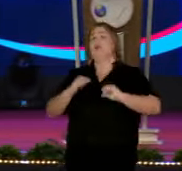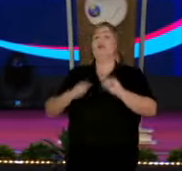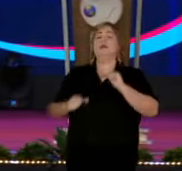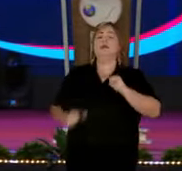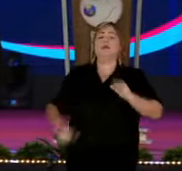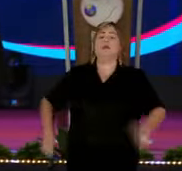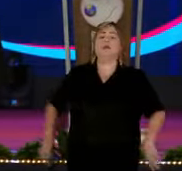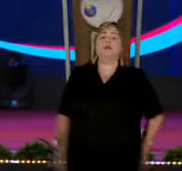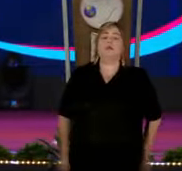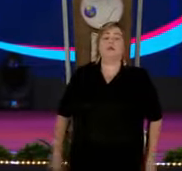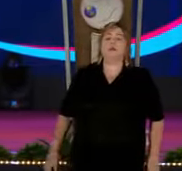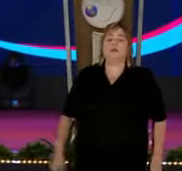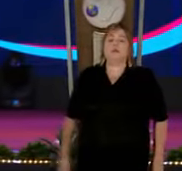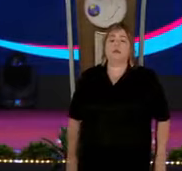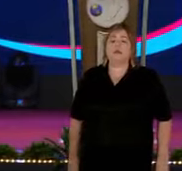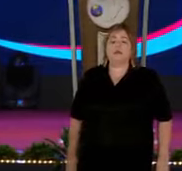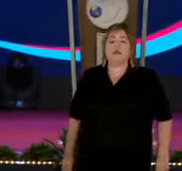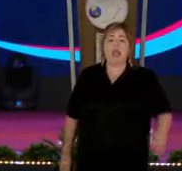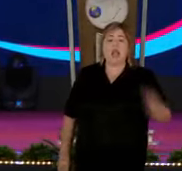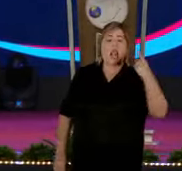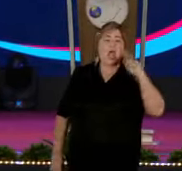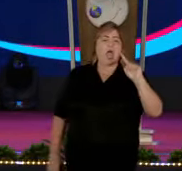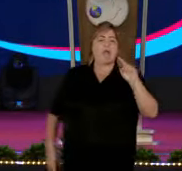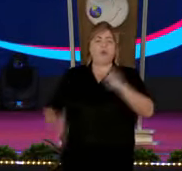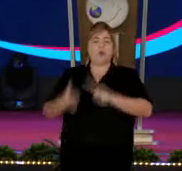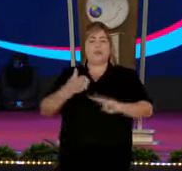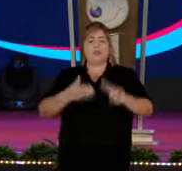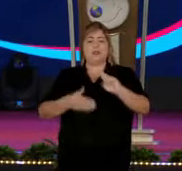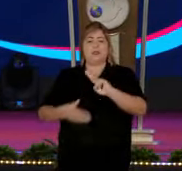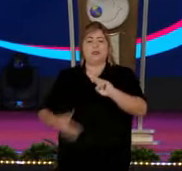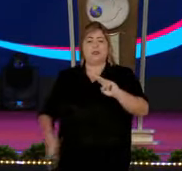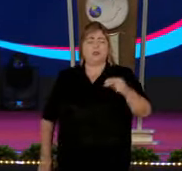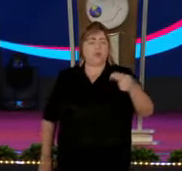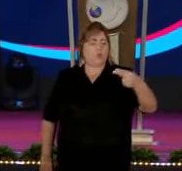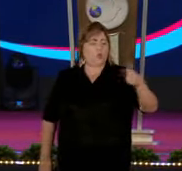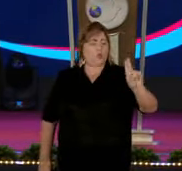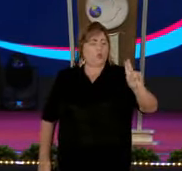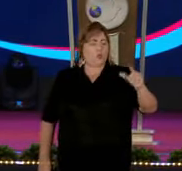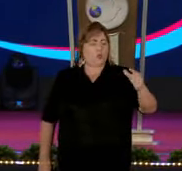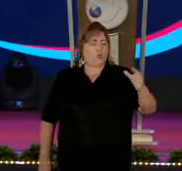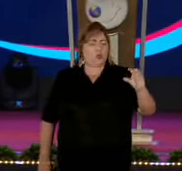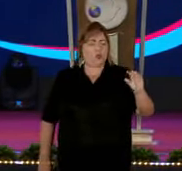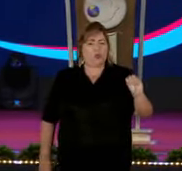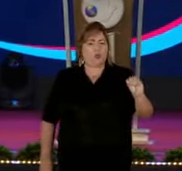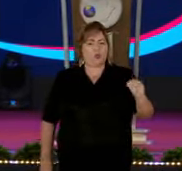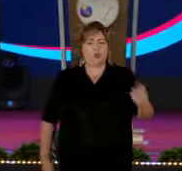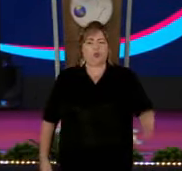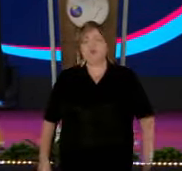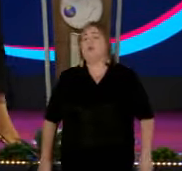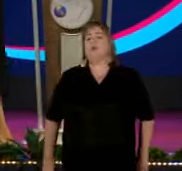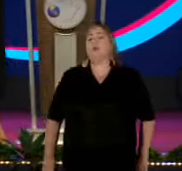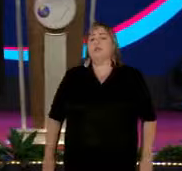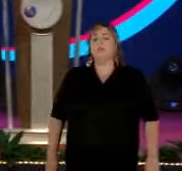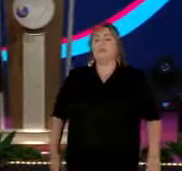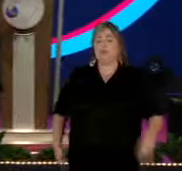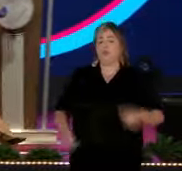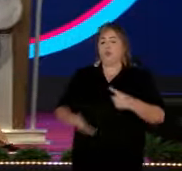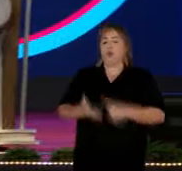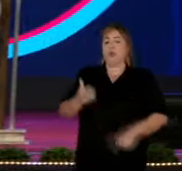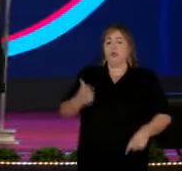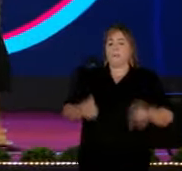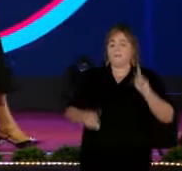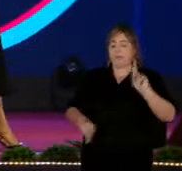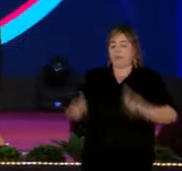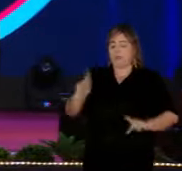Alguien que sea de allá, la Hugo, la ahí mismo. Y aquello fue, mire, la gente